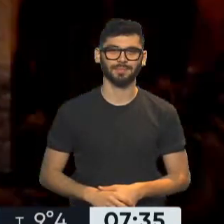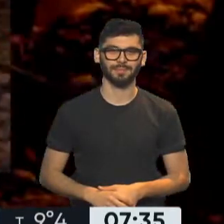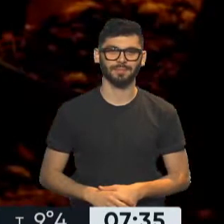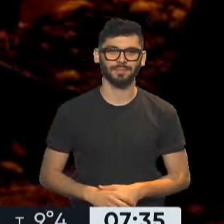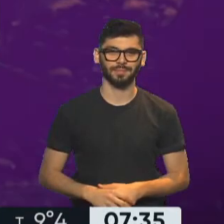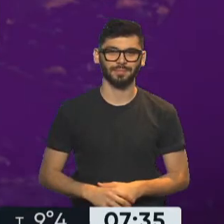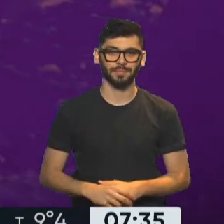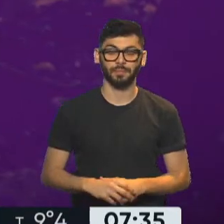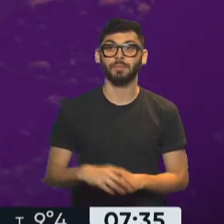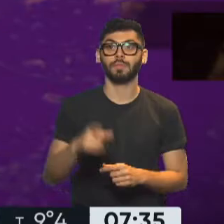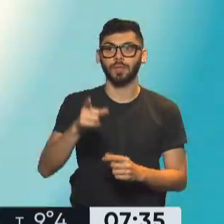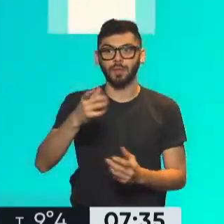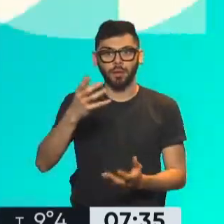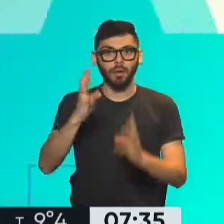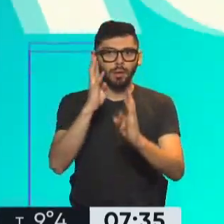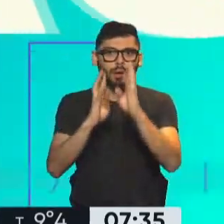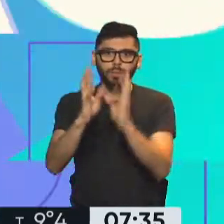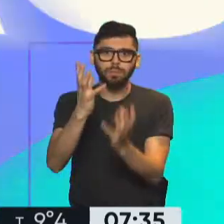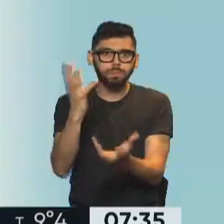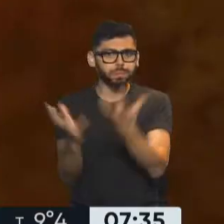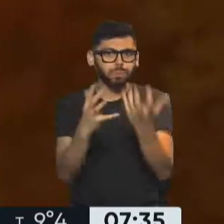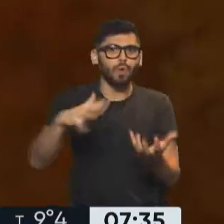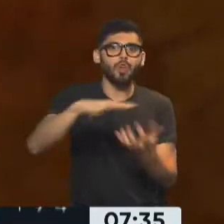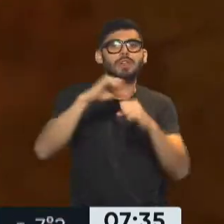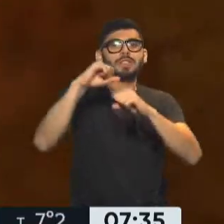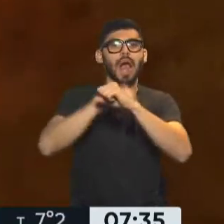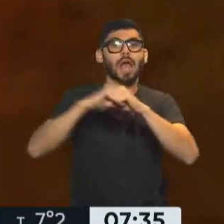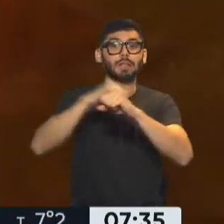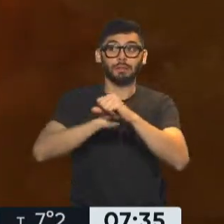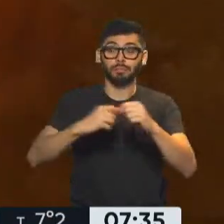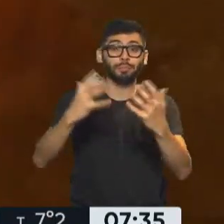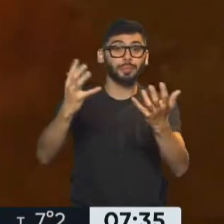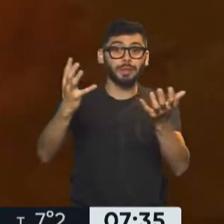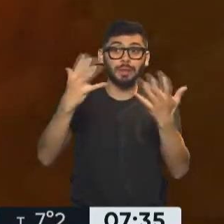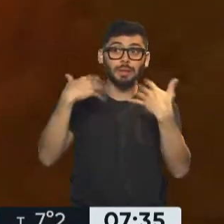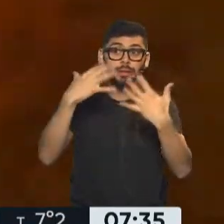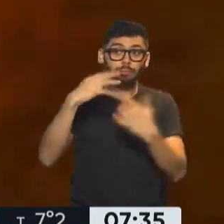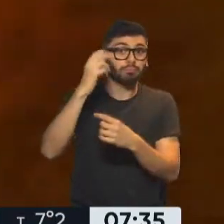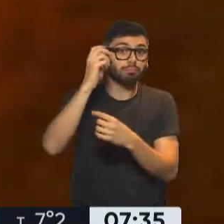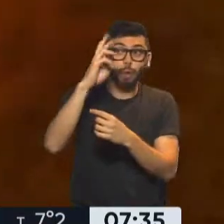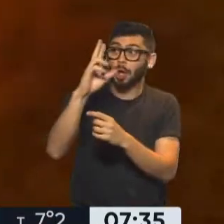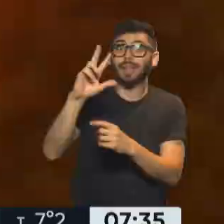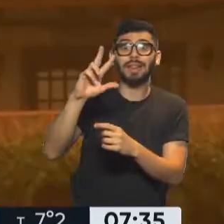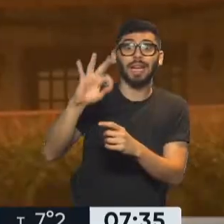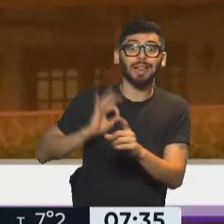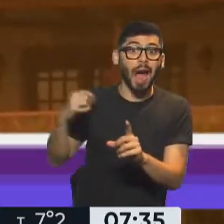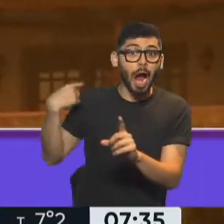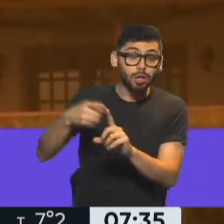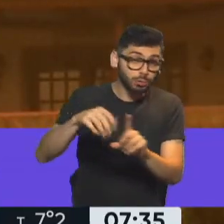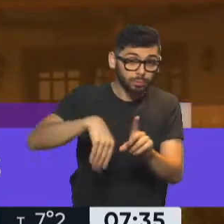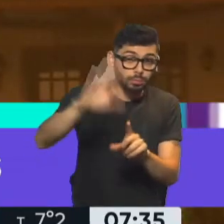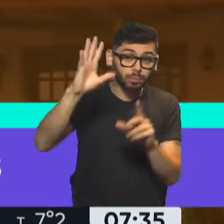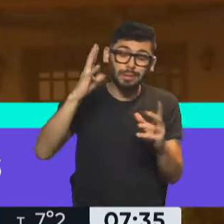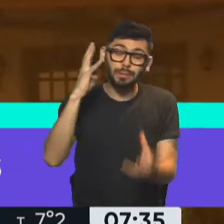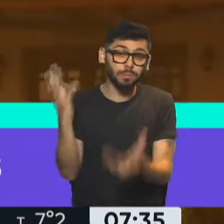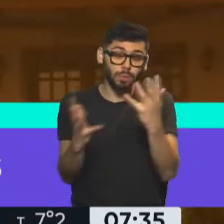Continúan los incendios forestales en Grecia en el marco de la peor ola de calor de los últimos 30 años. Miles de